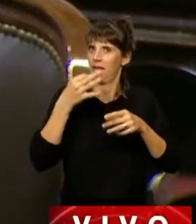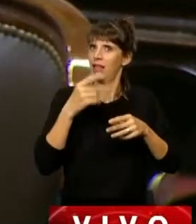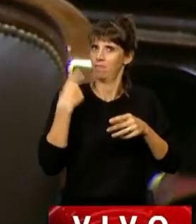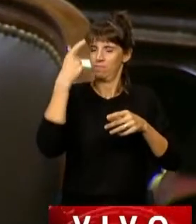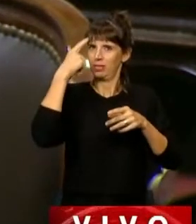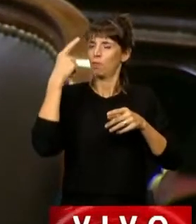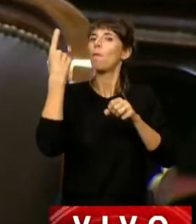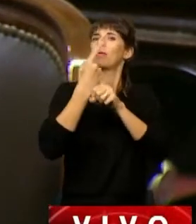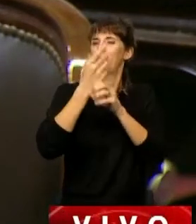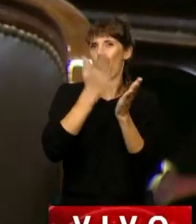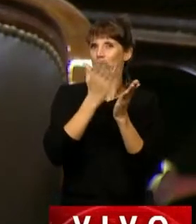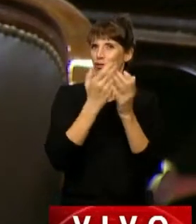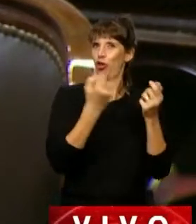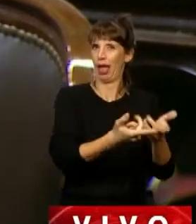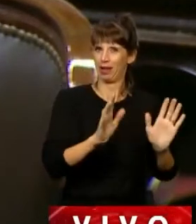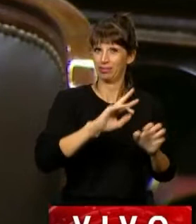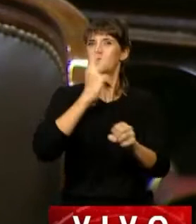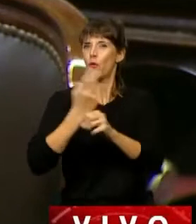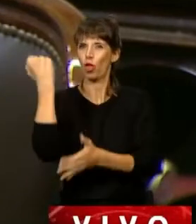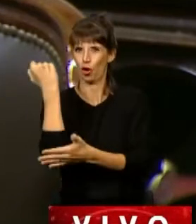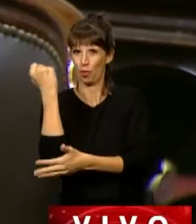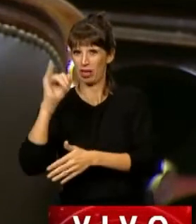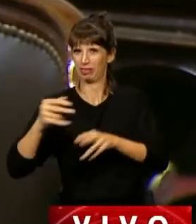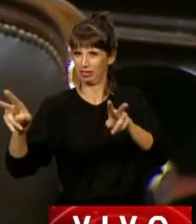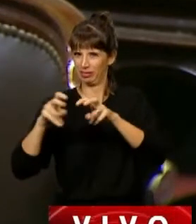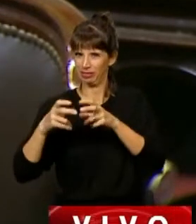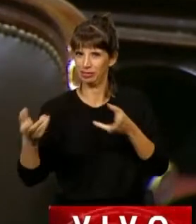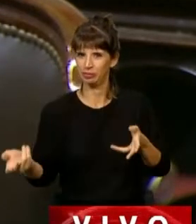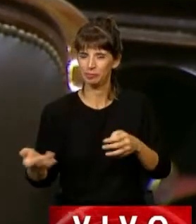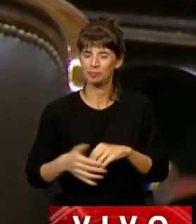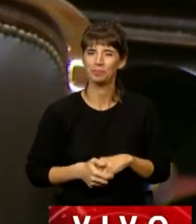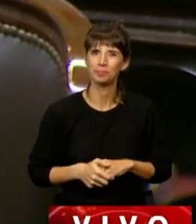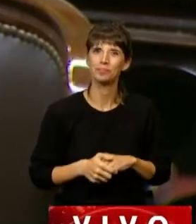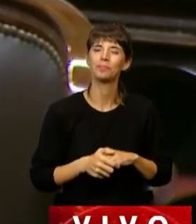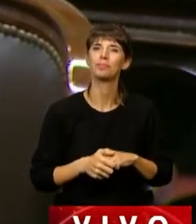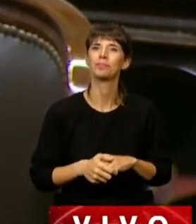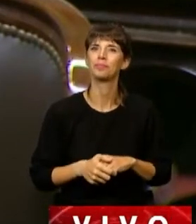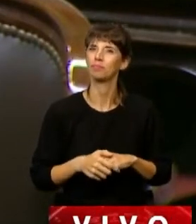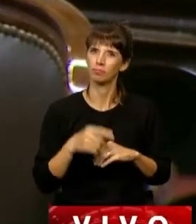derecho. Yo, para cerrar, señor presidente,